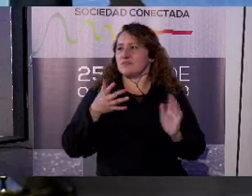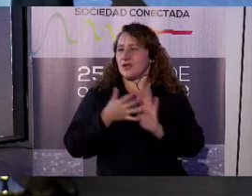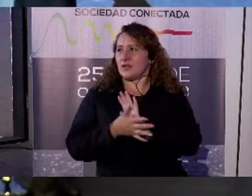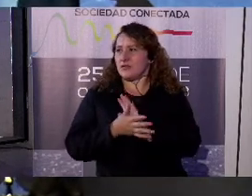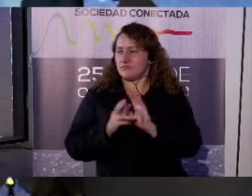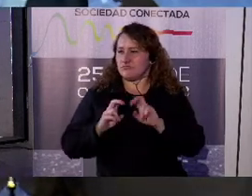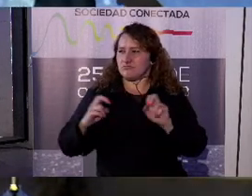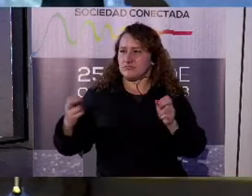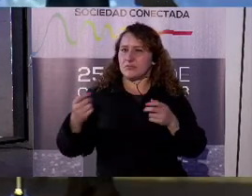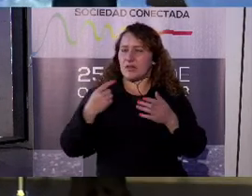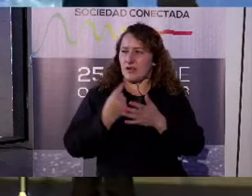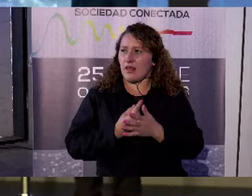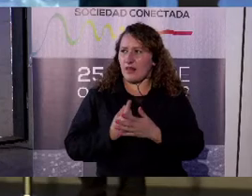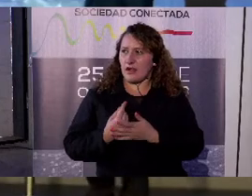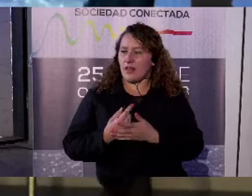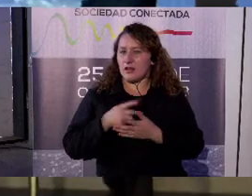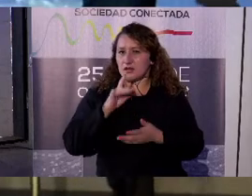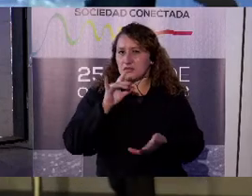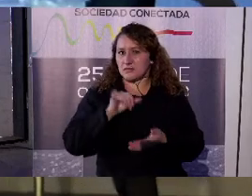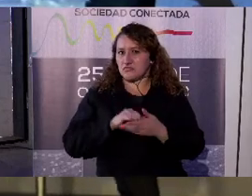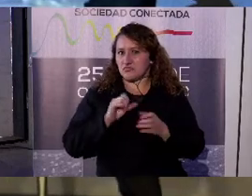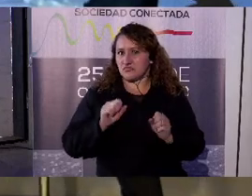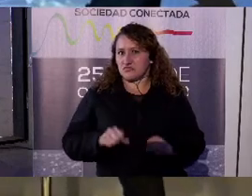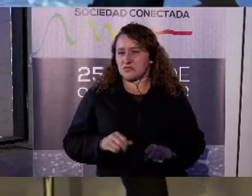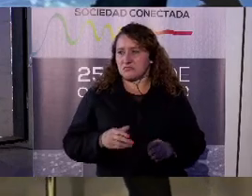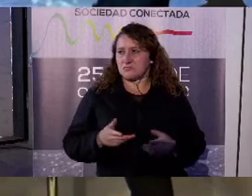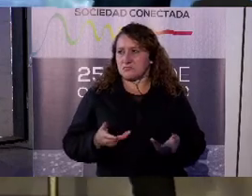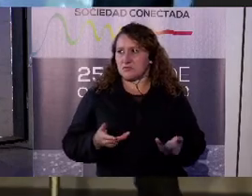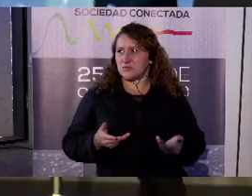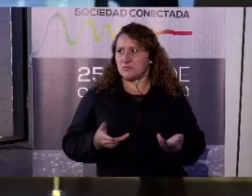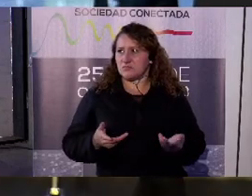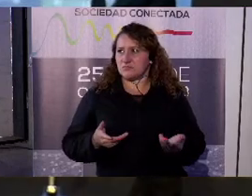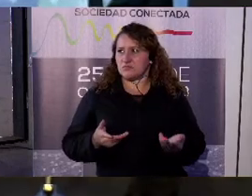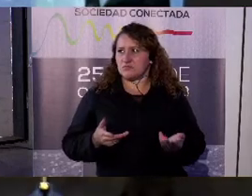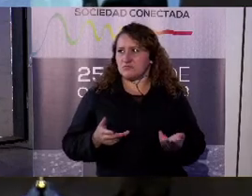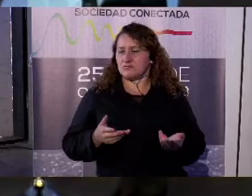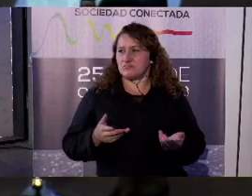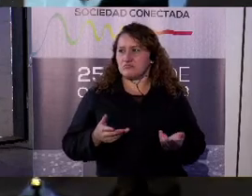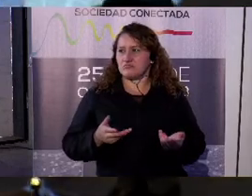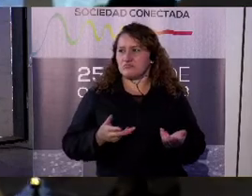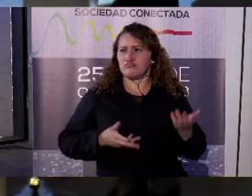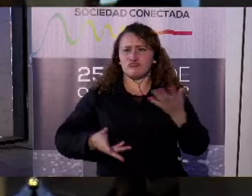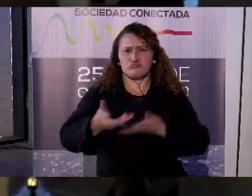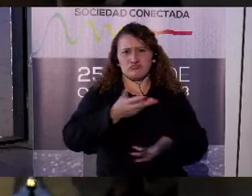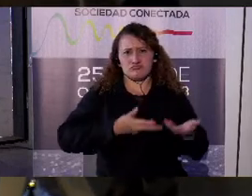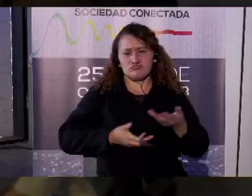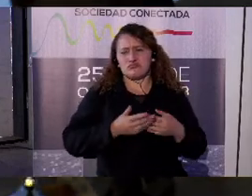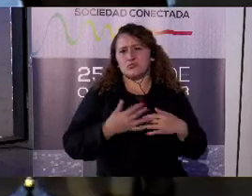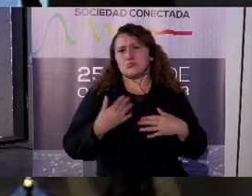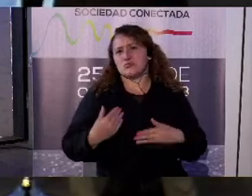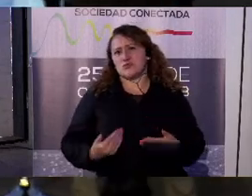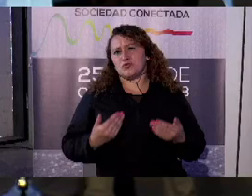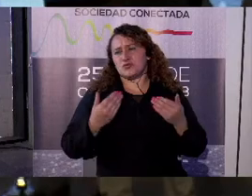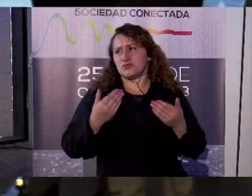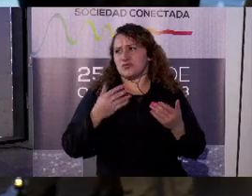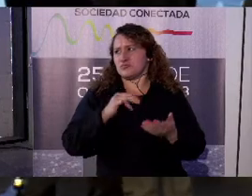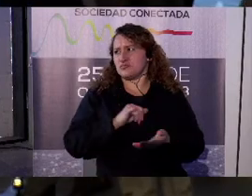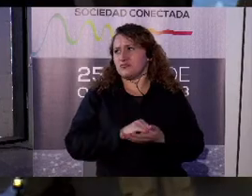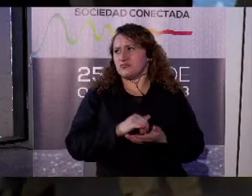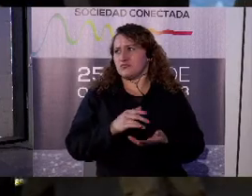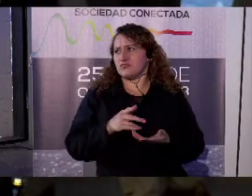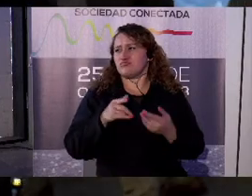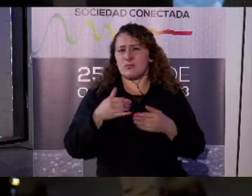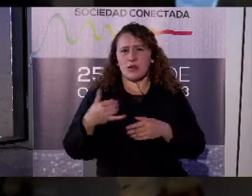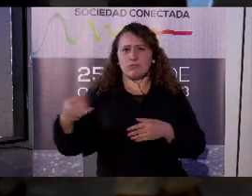que podemos tener una este un intercambio bastante enriquecedor porque tenemos aquí